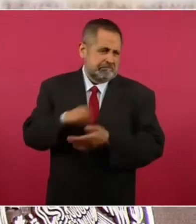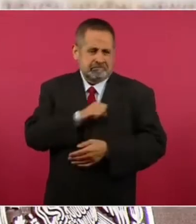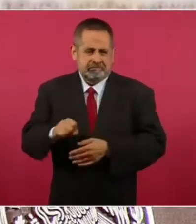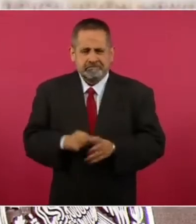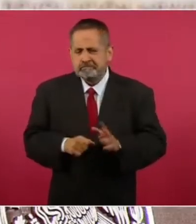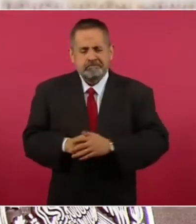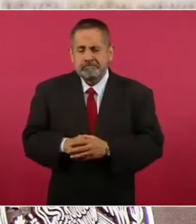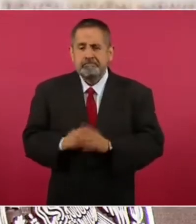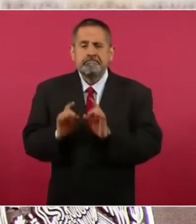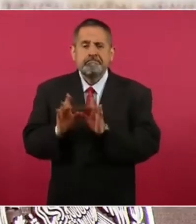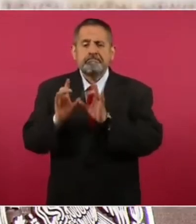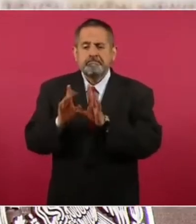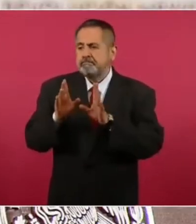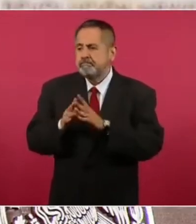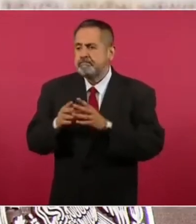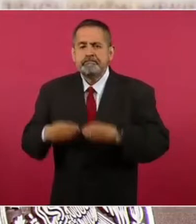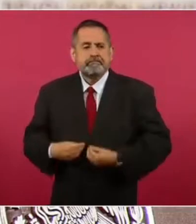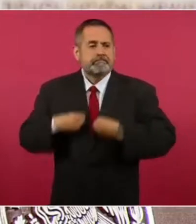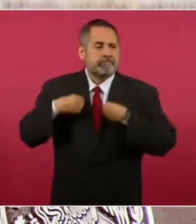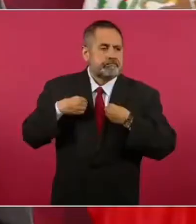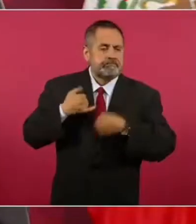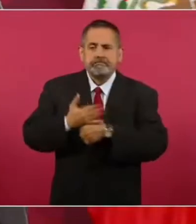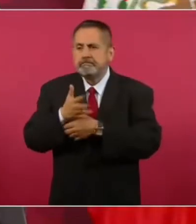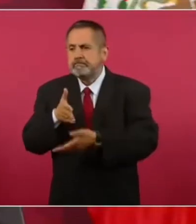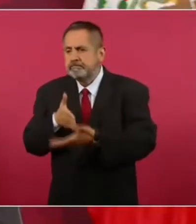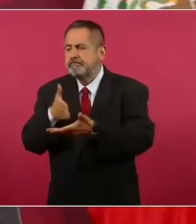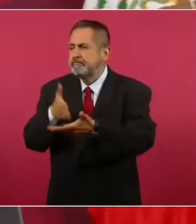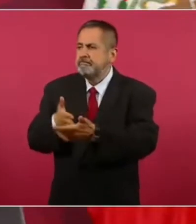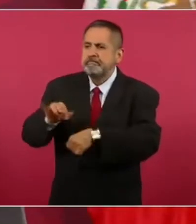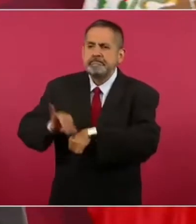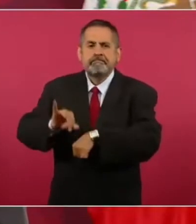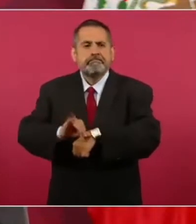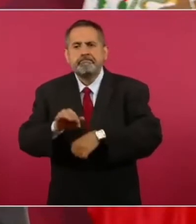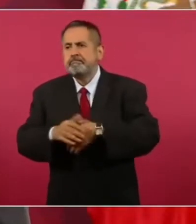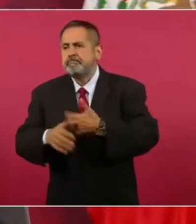que son las circunstancias las que llevan a algunos